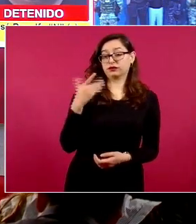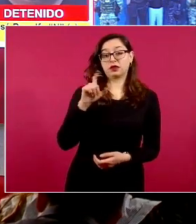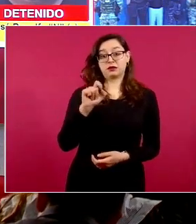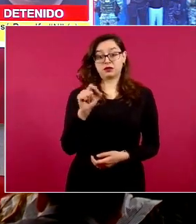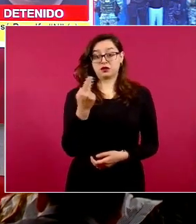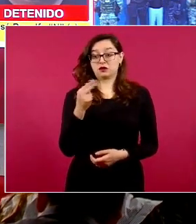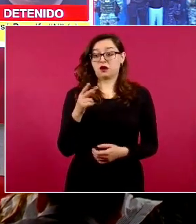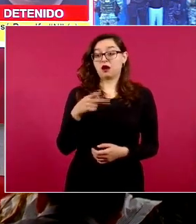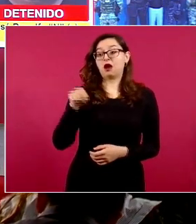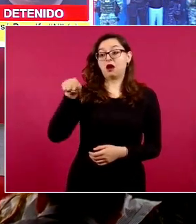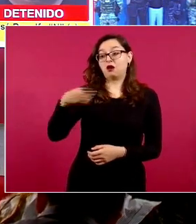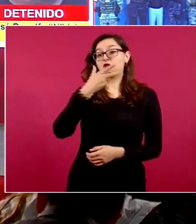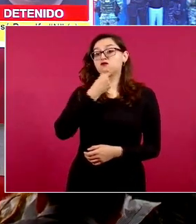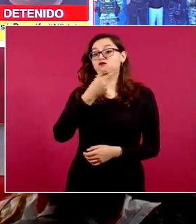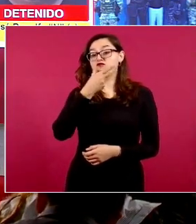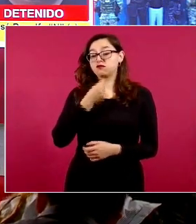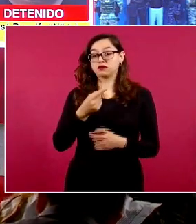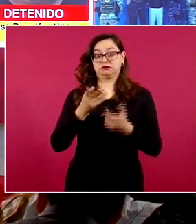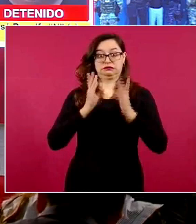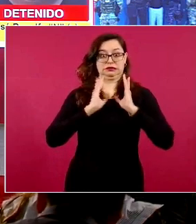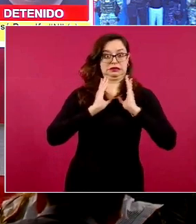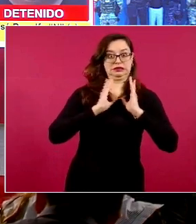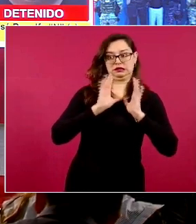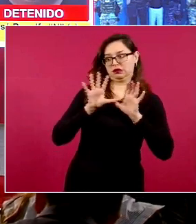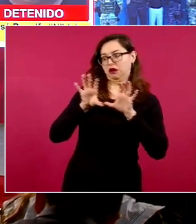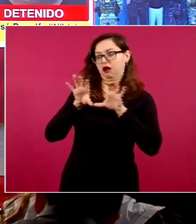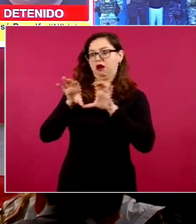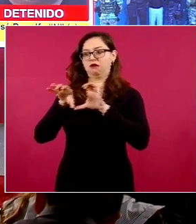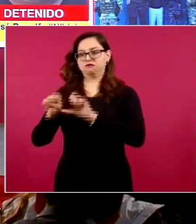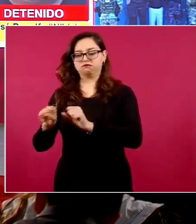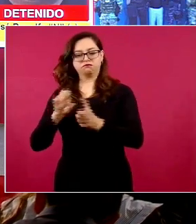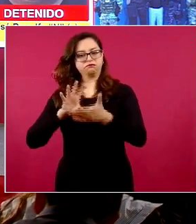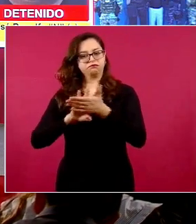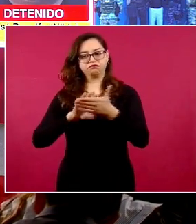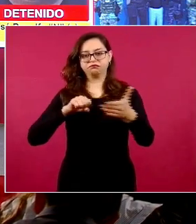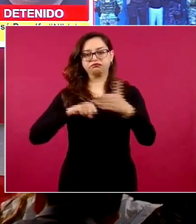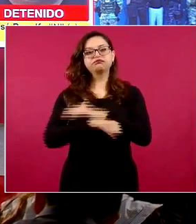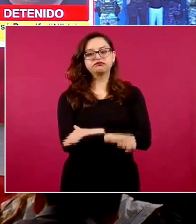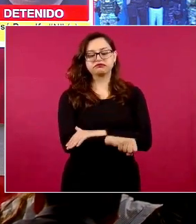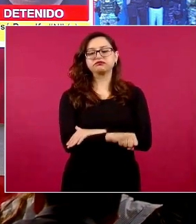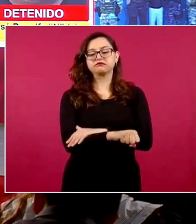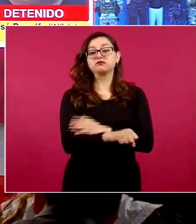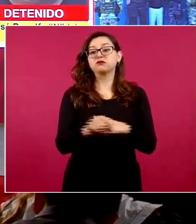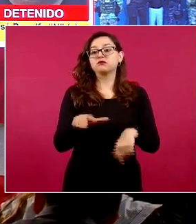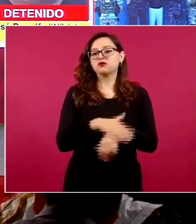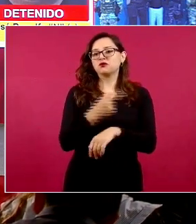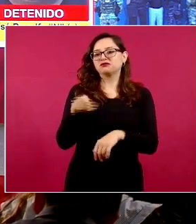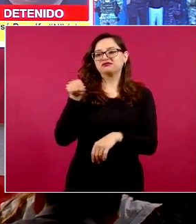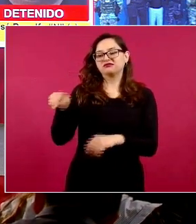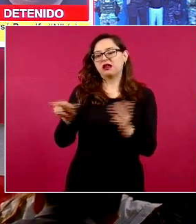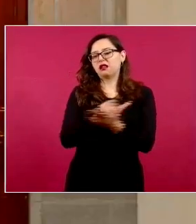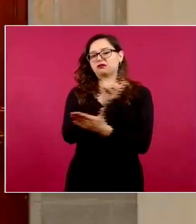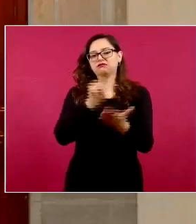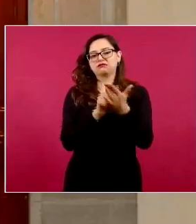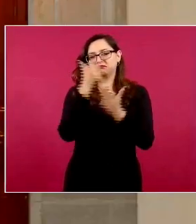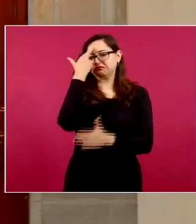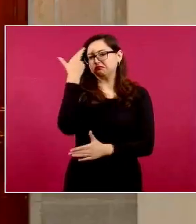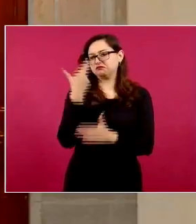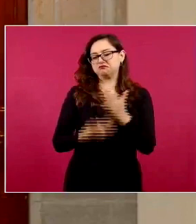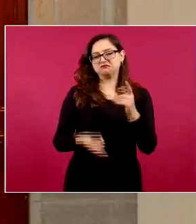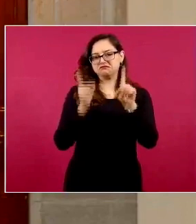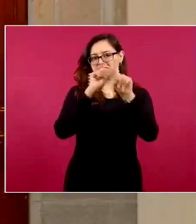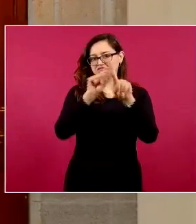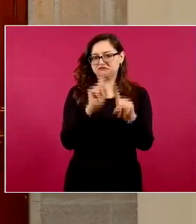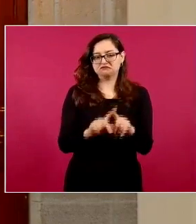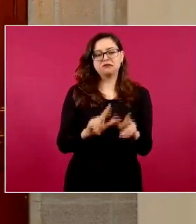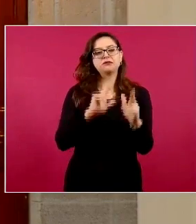Ejército Mexicano, acusado de diferentes delitos, entre otros de los delitos de